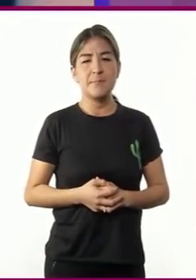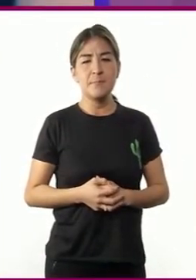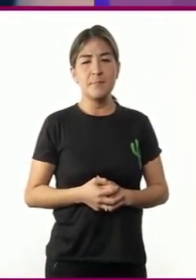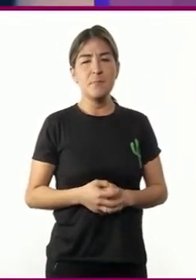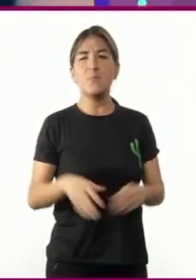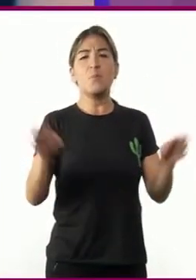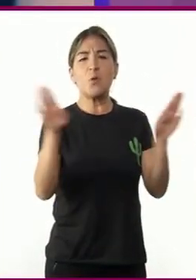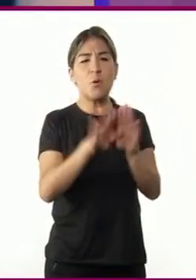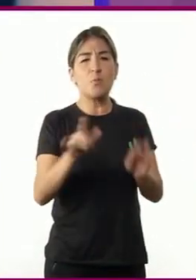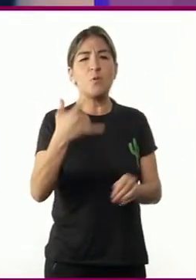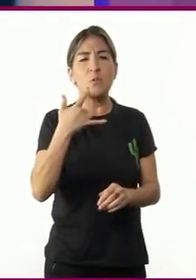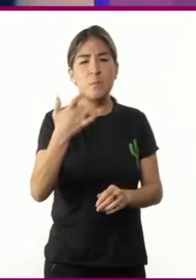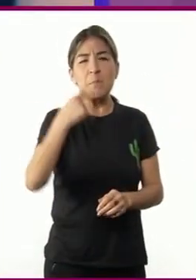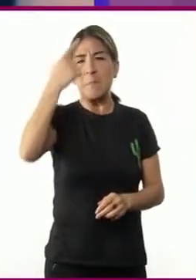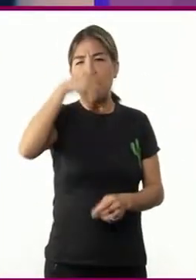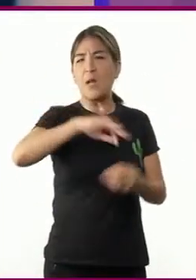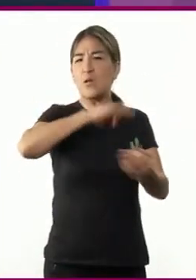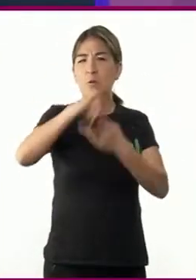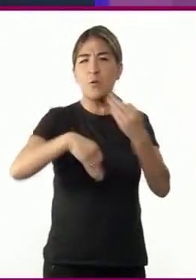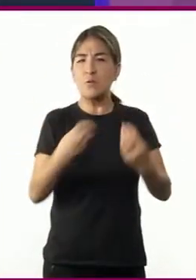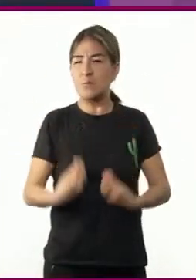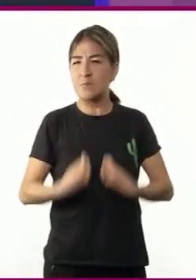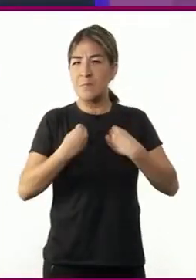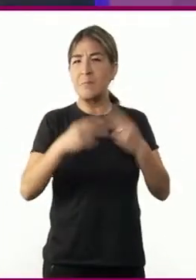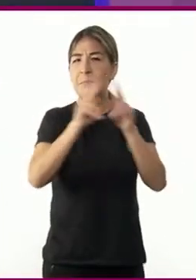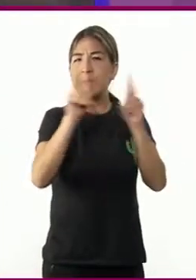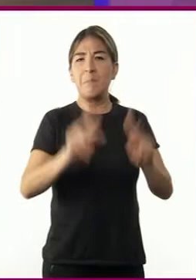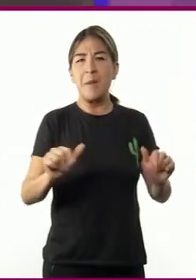¿Cómo lograr que todos vivamos en paz?